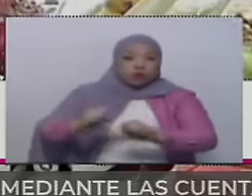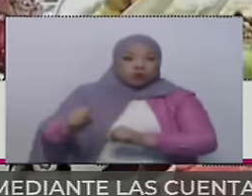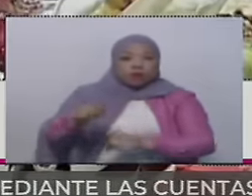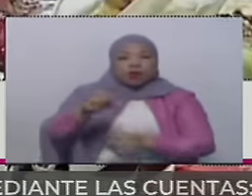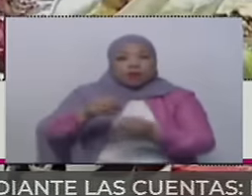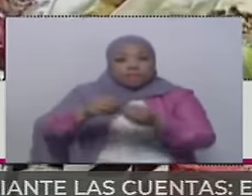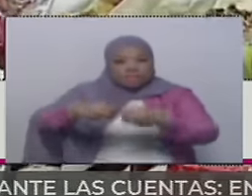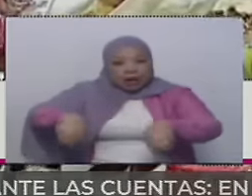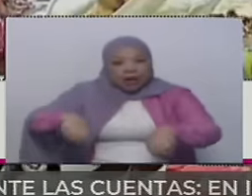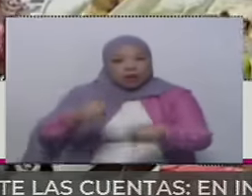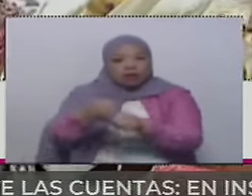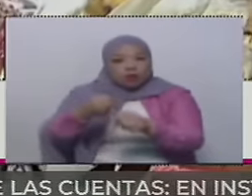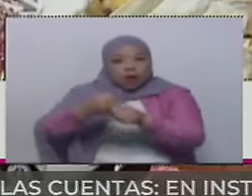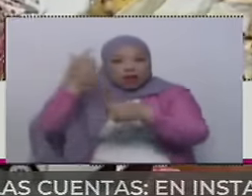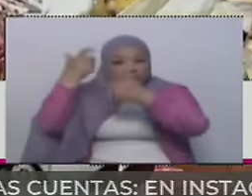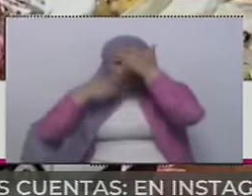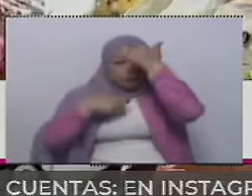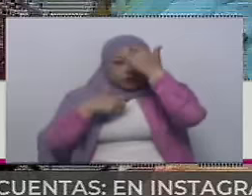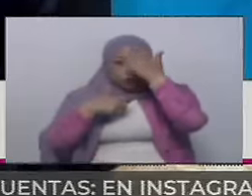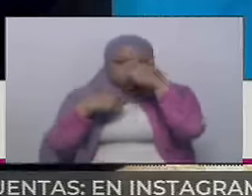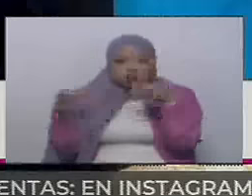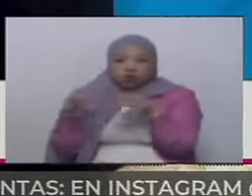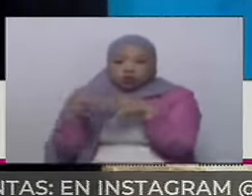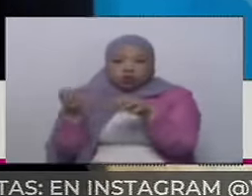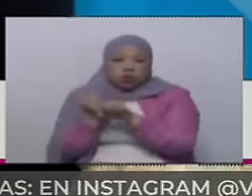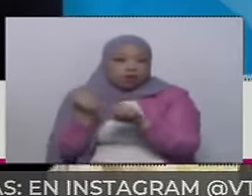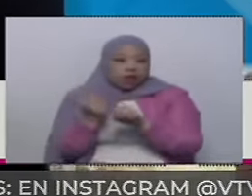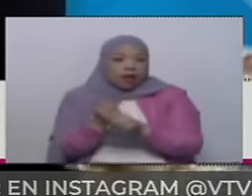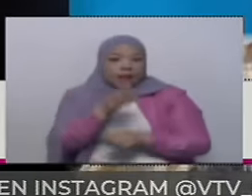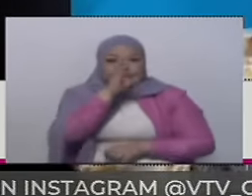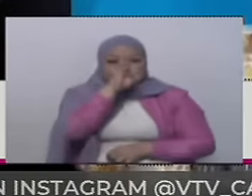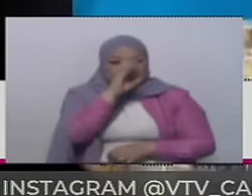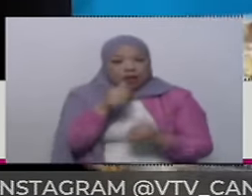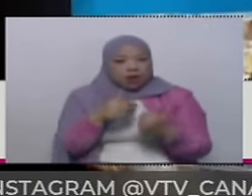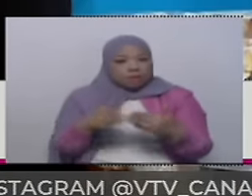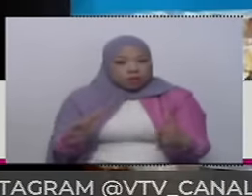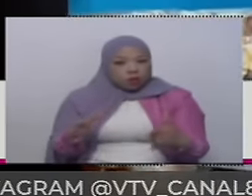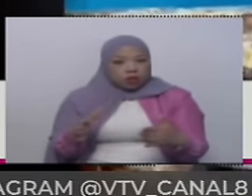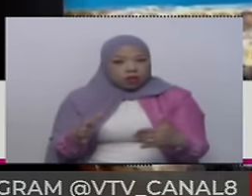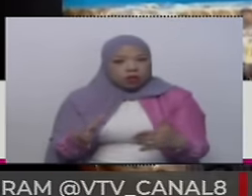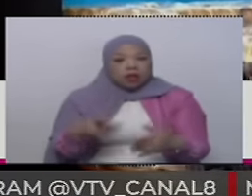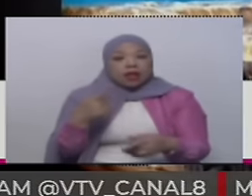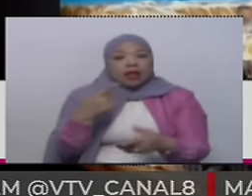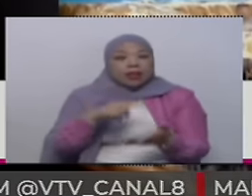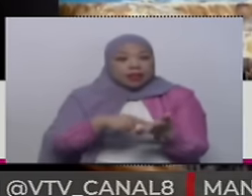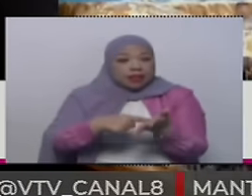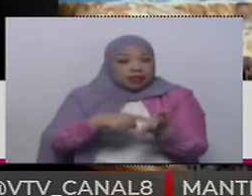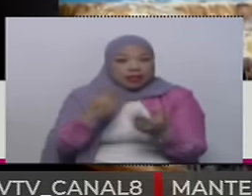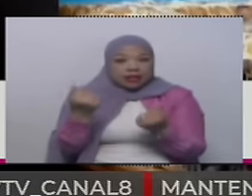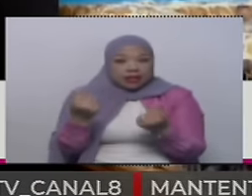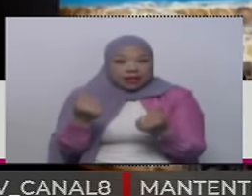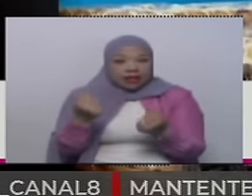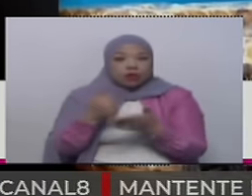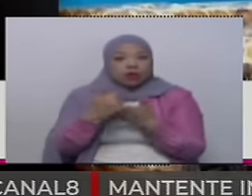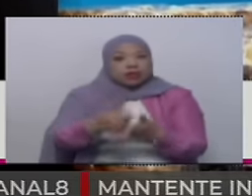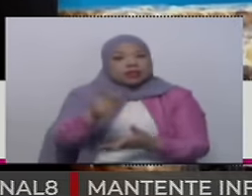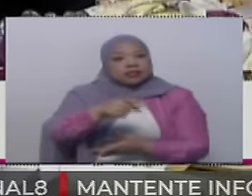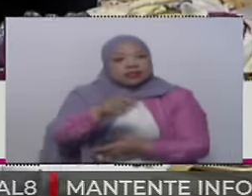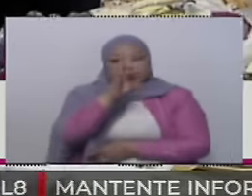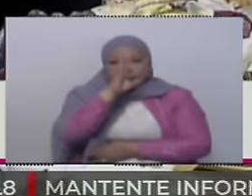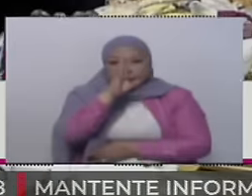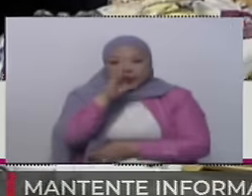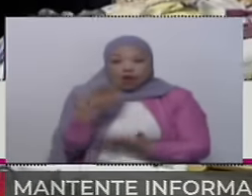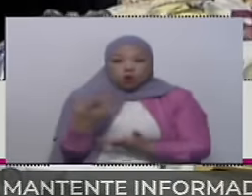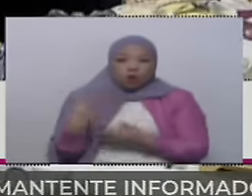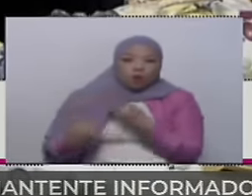panaderos Hugo Chávez, se ha sumado la banca pública, como usted lo mencionó, para darle crédito a los bodegueros, para bancarizarlos y que